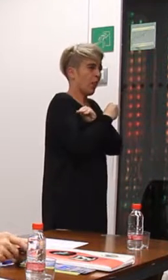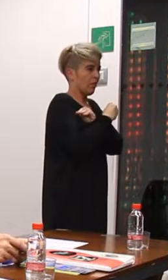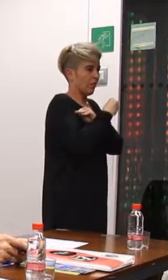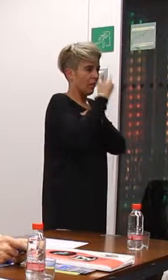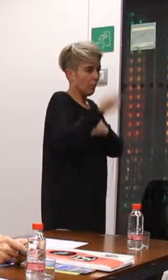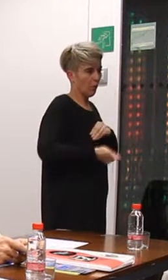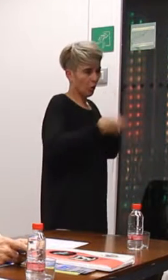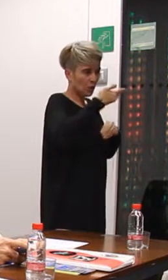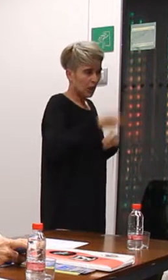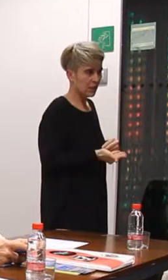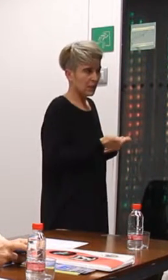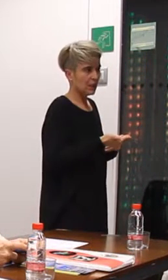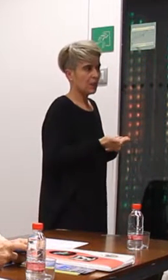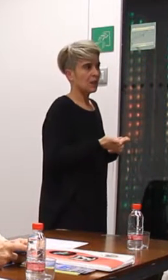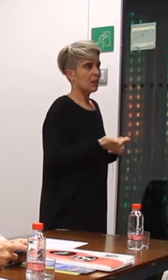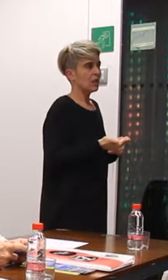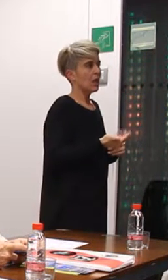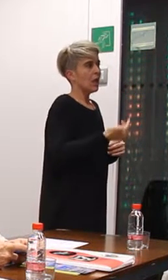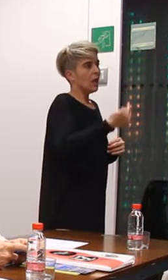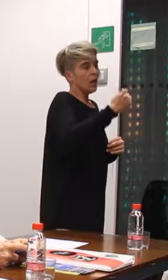porque para nosotros